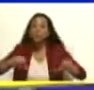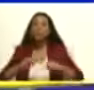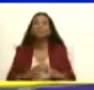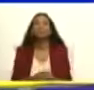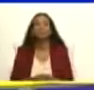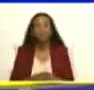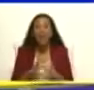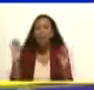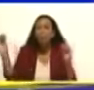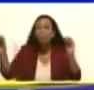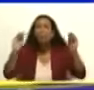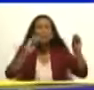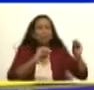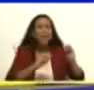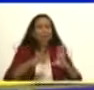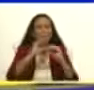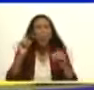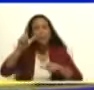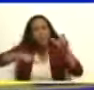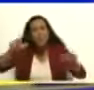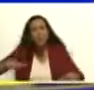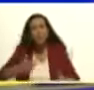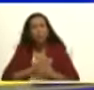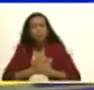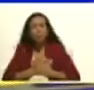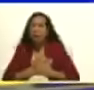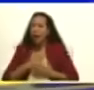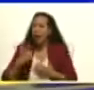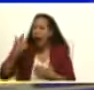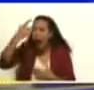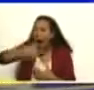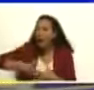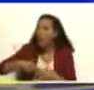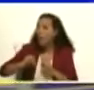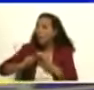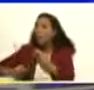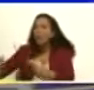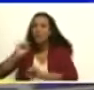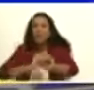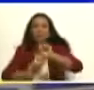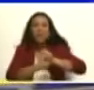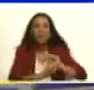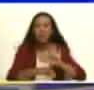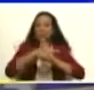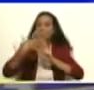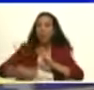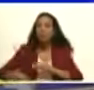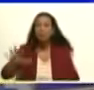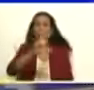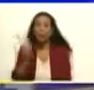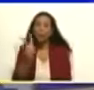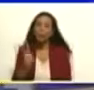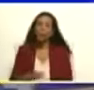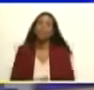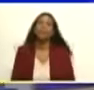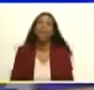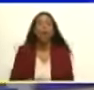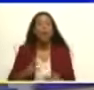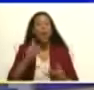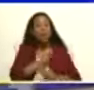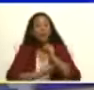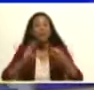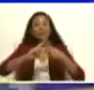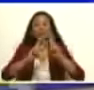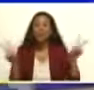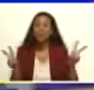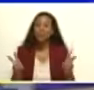La gran convocatoria es a que todas y todos nos convirtamos en una maquinaria por la defensa de la integridad territorial, por la defensa de la paz, por la